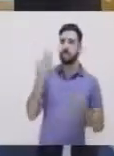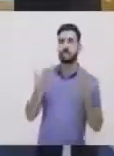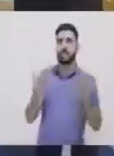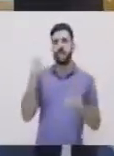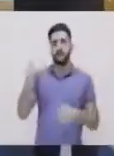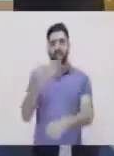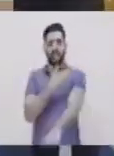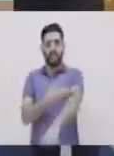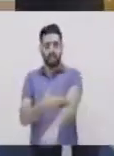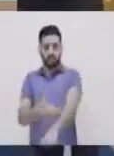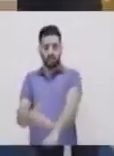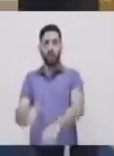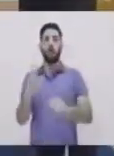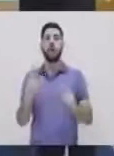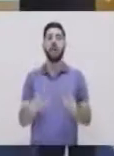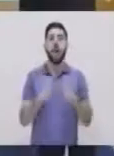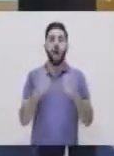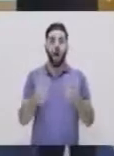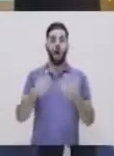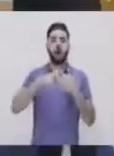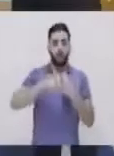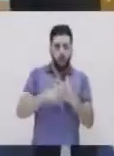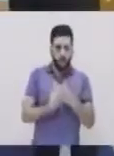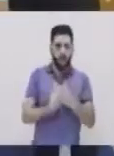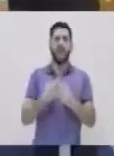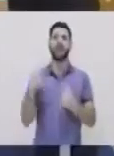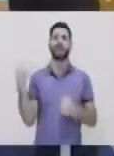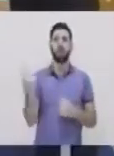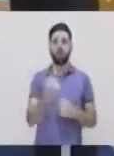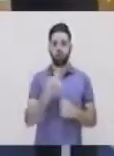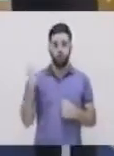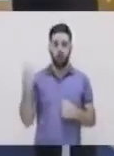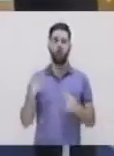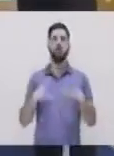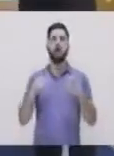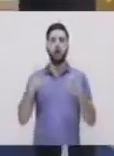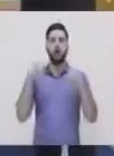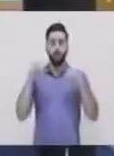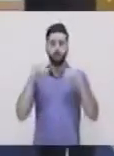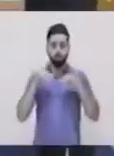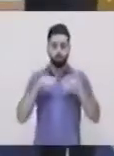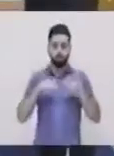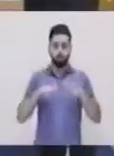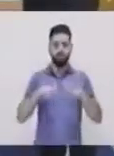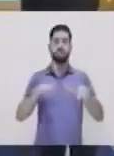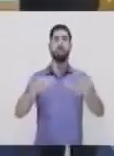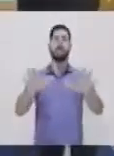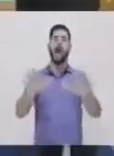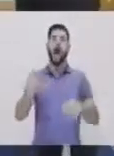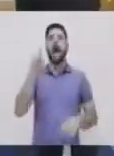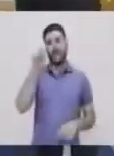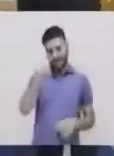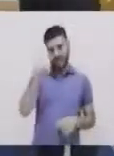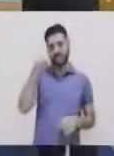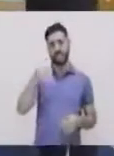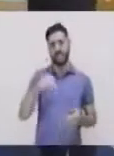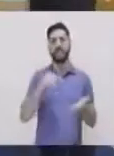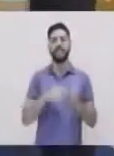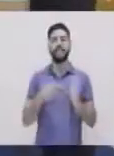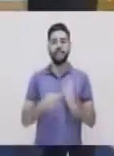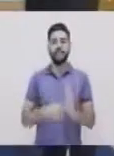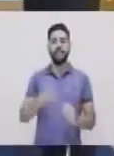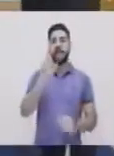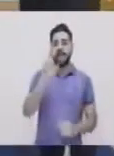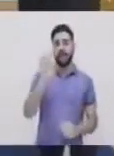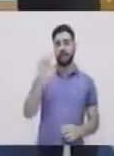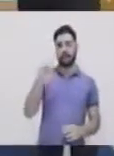la historia, el origen de dónde inició todo y cómo se fue propagando de continente a continente. Ahí ya estás haciendo un reportaje, porque